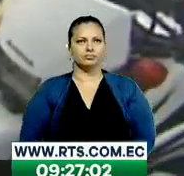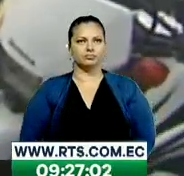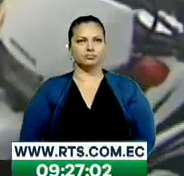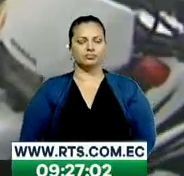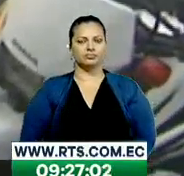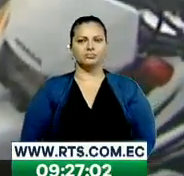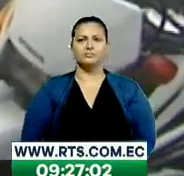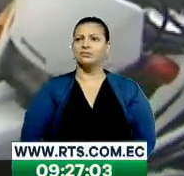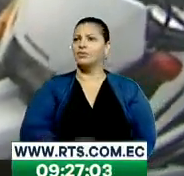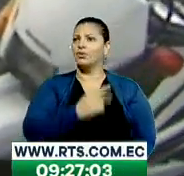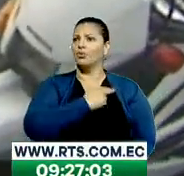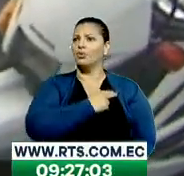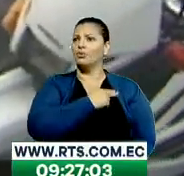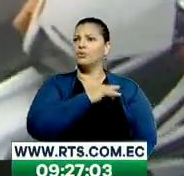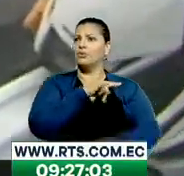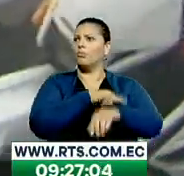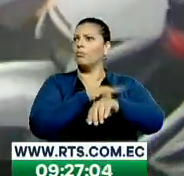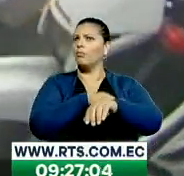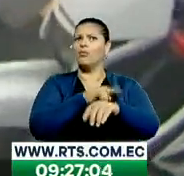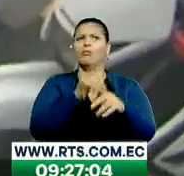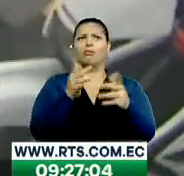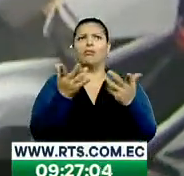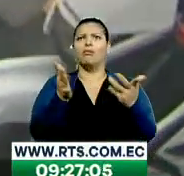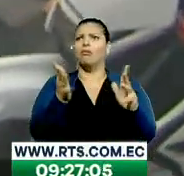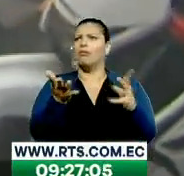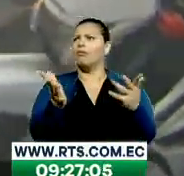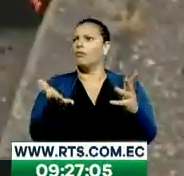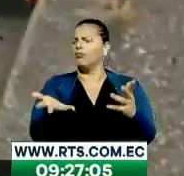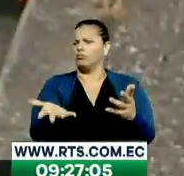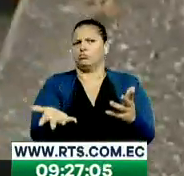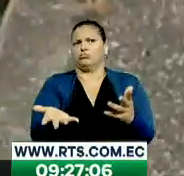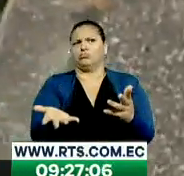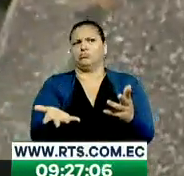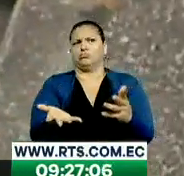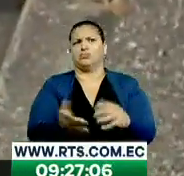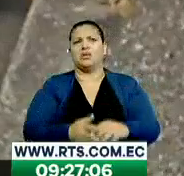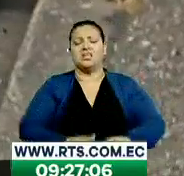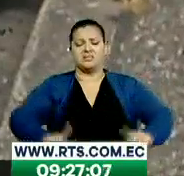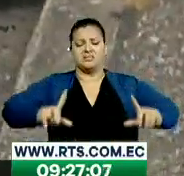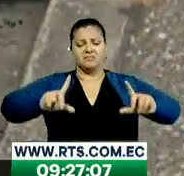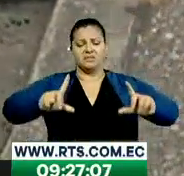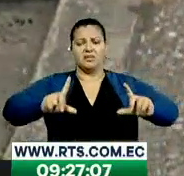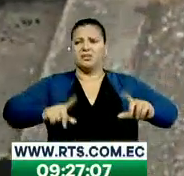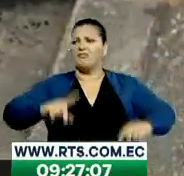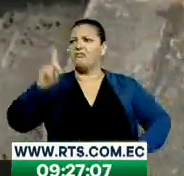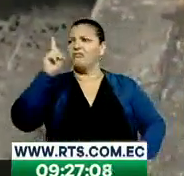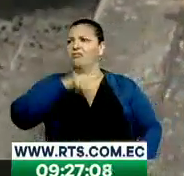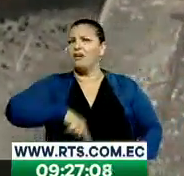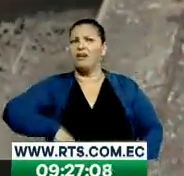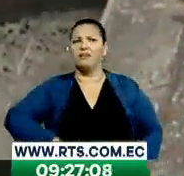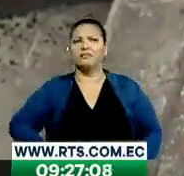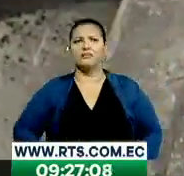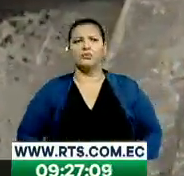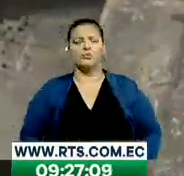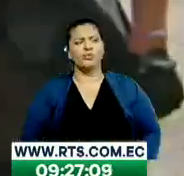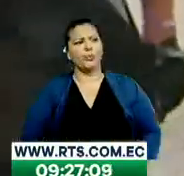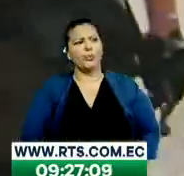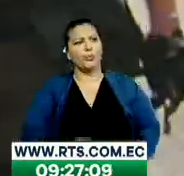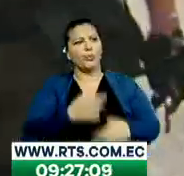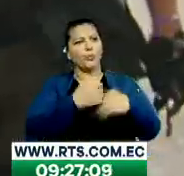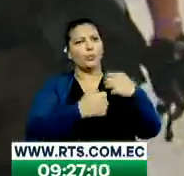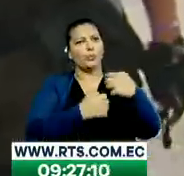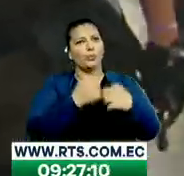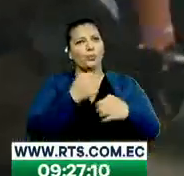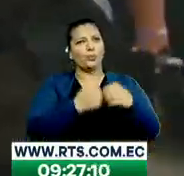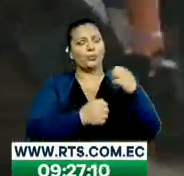baños. Ve, los baños, vea, dice. Y ve. Los baños son que le decían que estaban destrozados. Títulos falsos. Dios mío, hay un poco de... Hay bastantes problemas. Hace tiempo que no veo... No